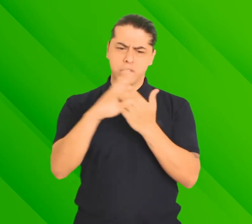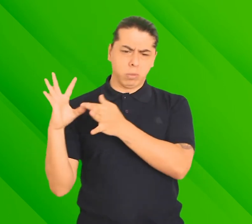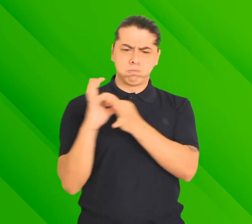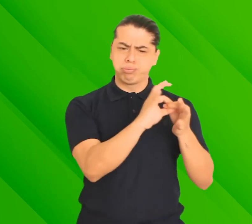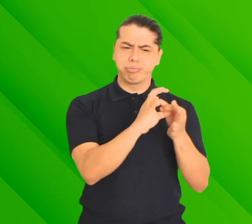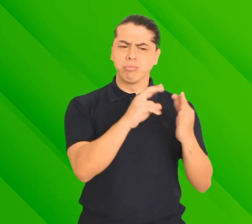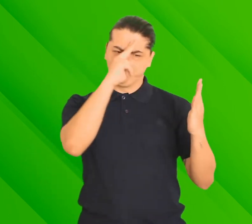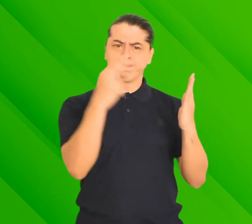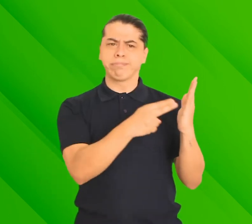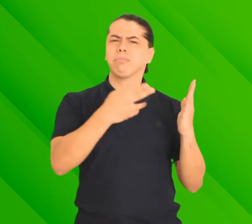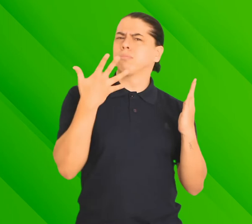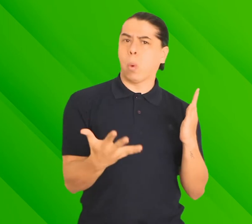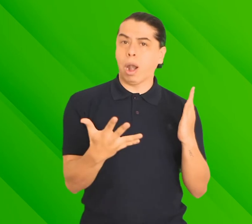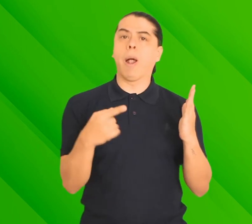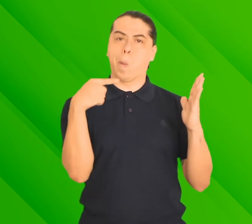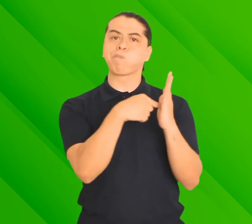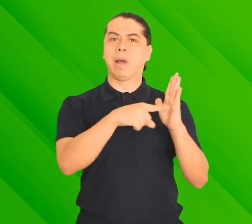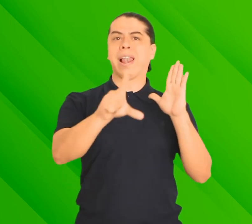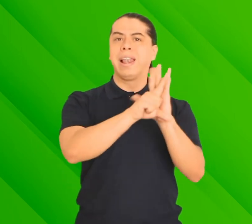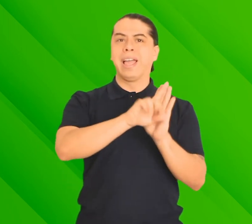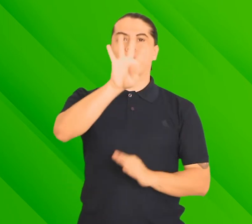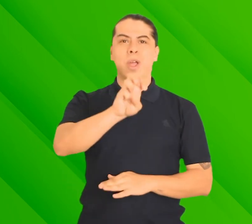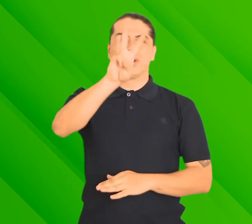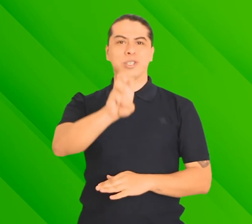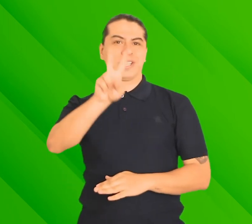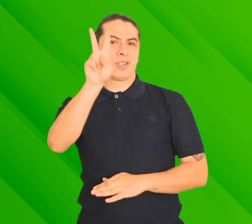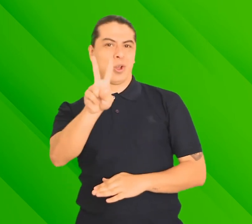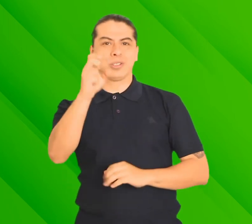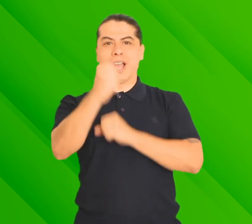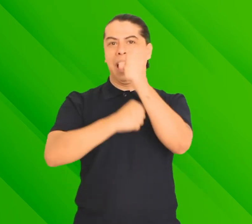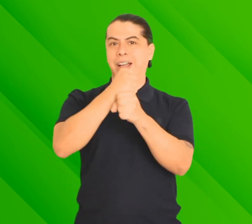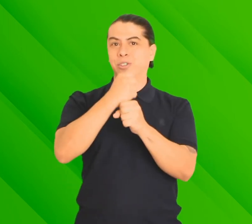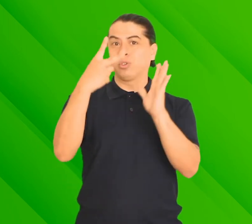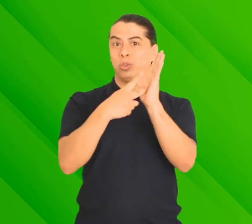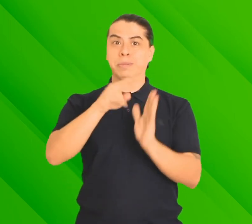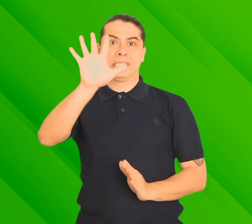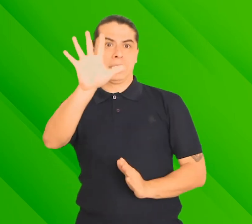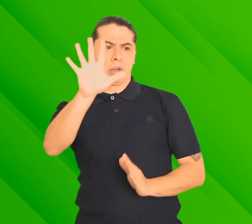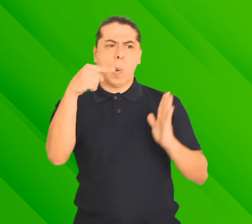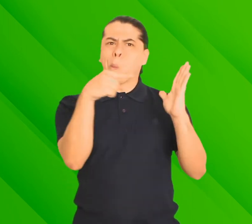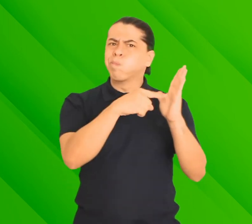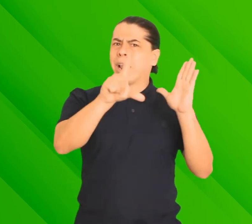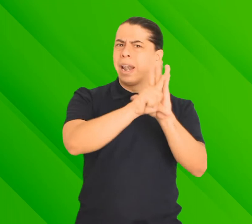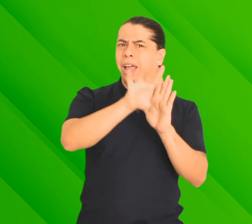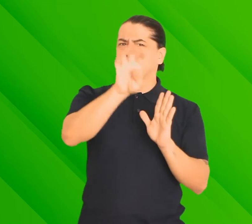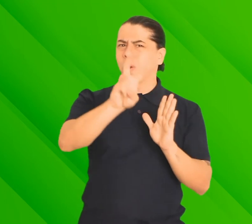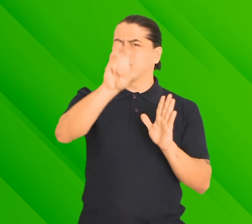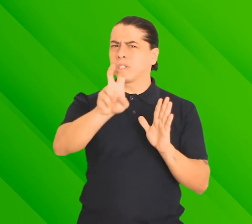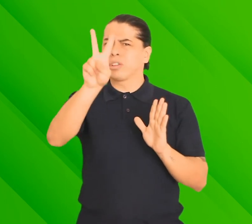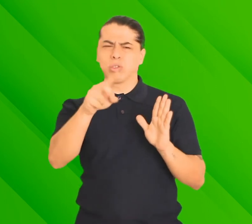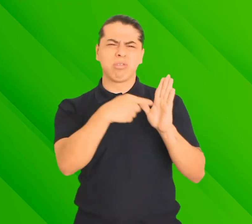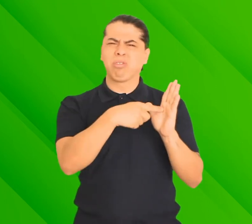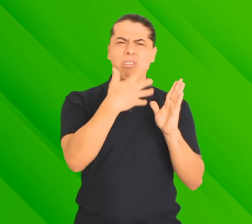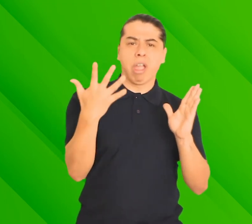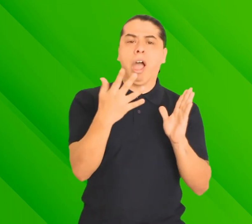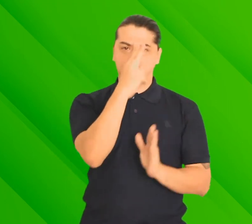Este proyecto de ley se ajusta a la Ley 982 de 2005, la cual es la